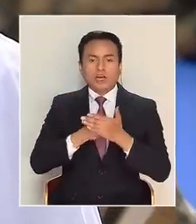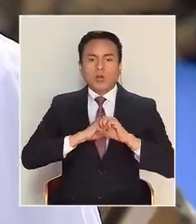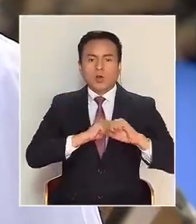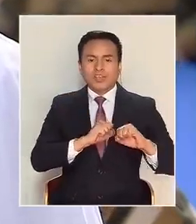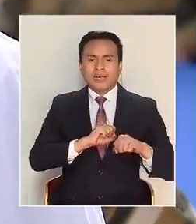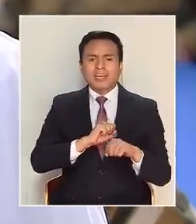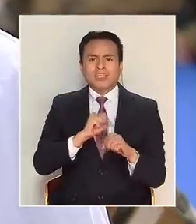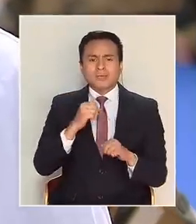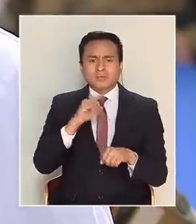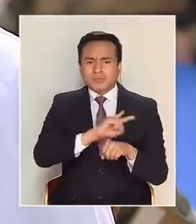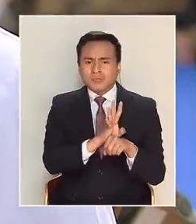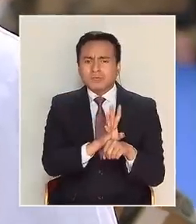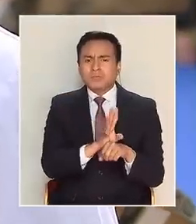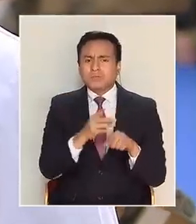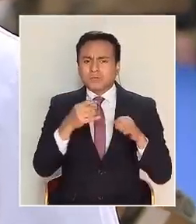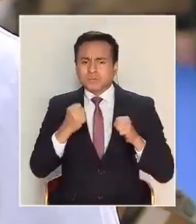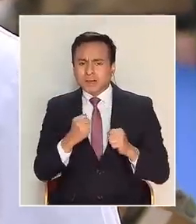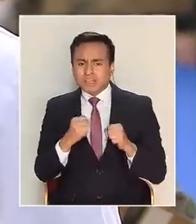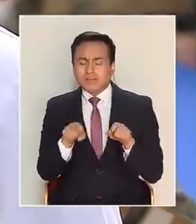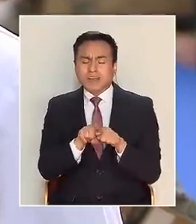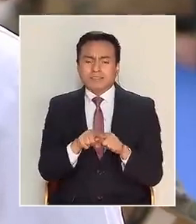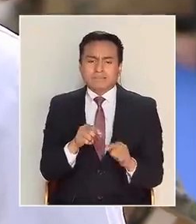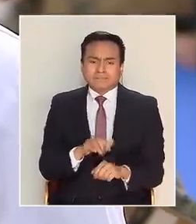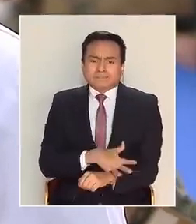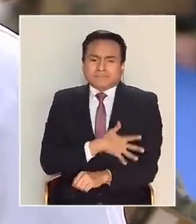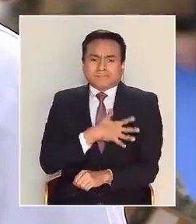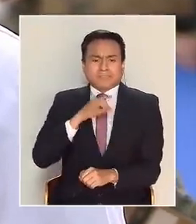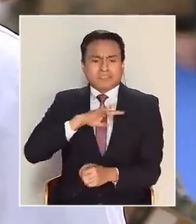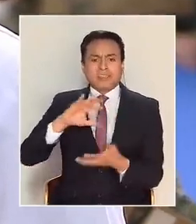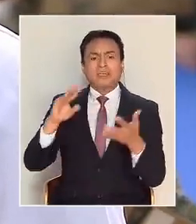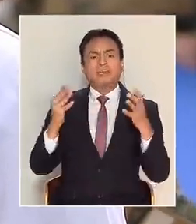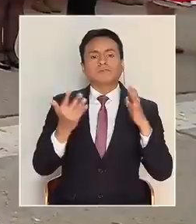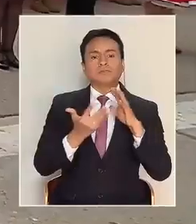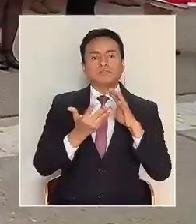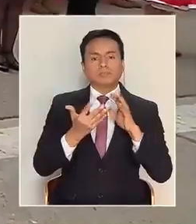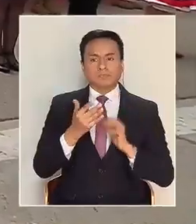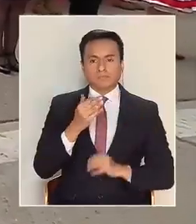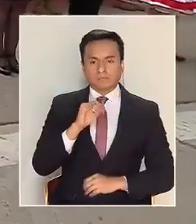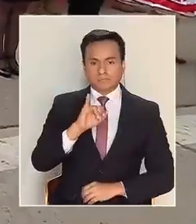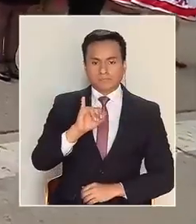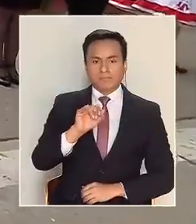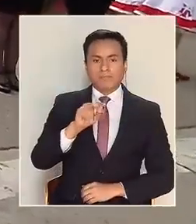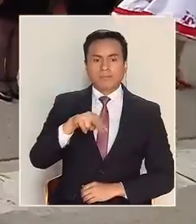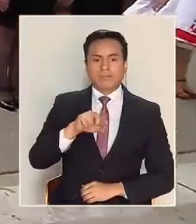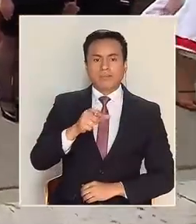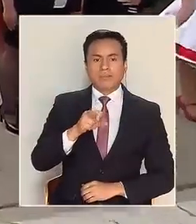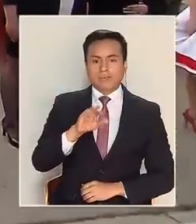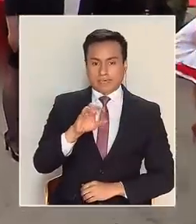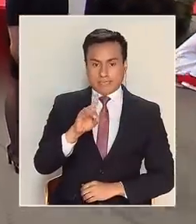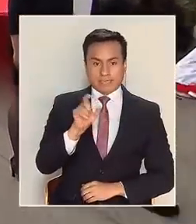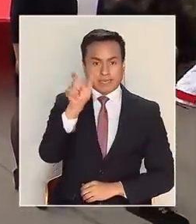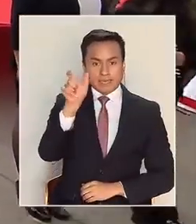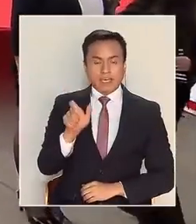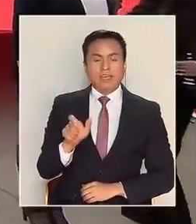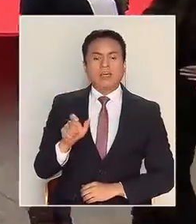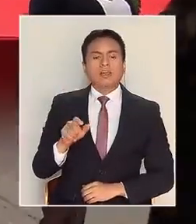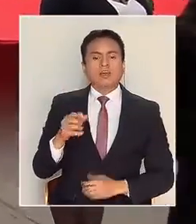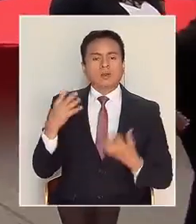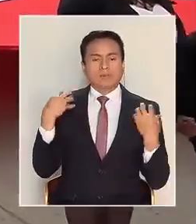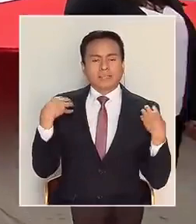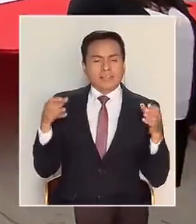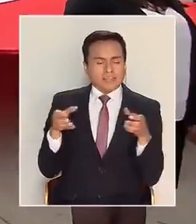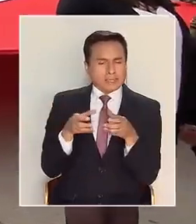la emergencia sanitaria que estremece a Chile y al mundo. Ingrid Doc McGurt, comandante de